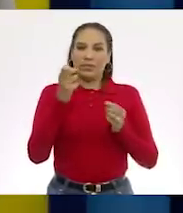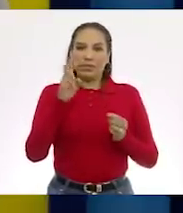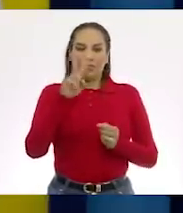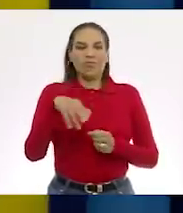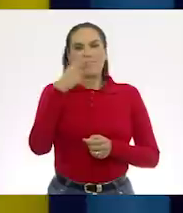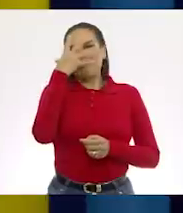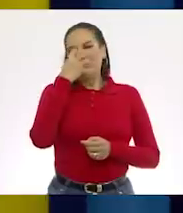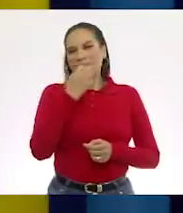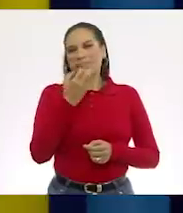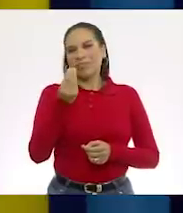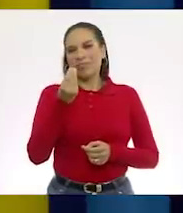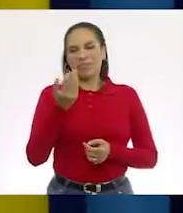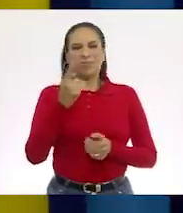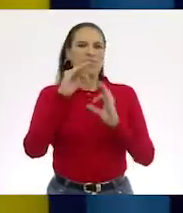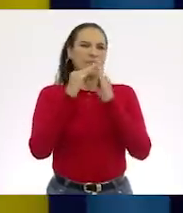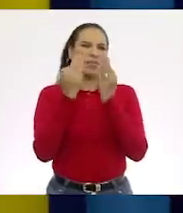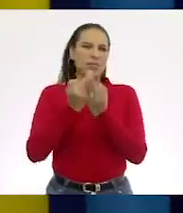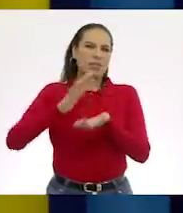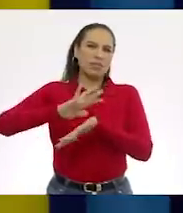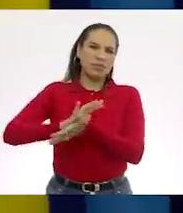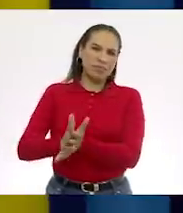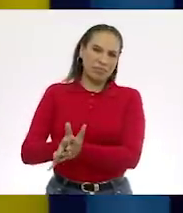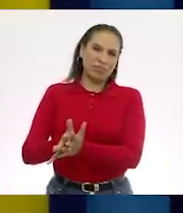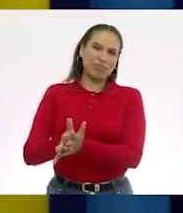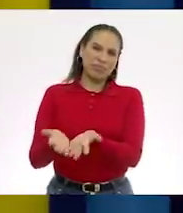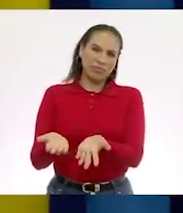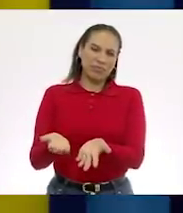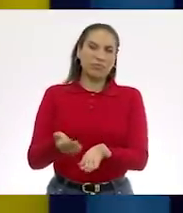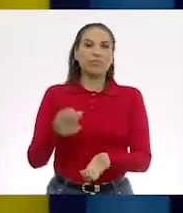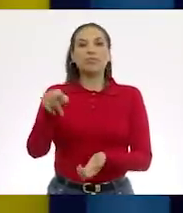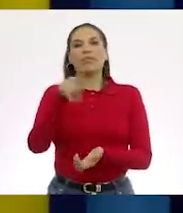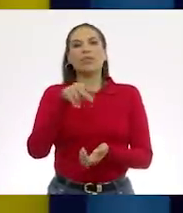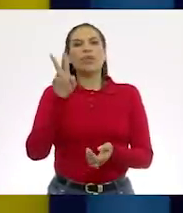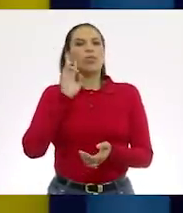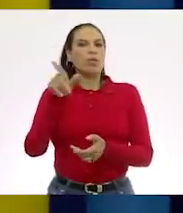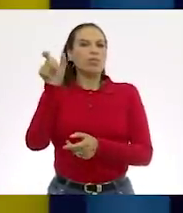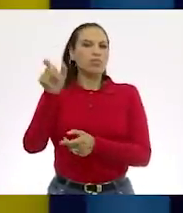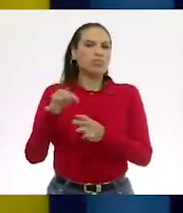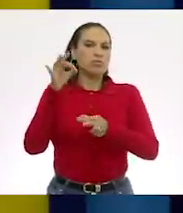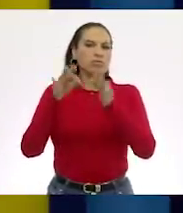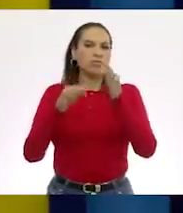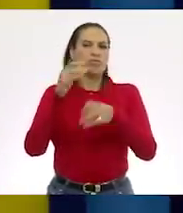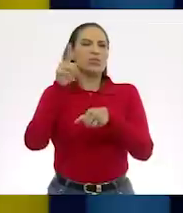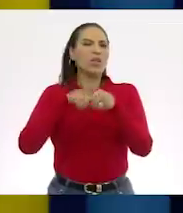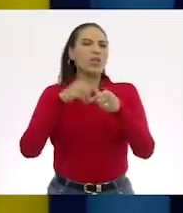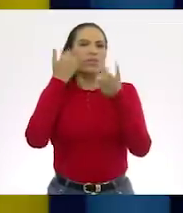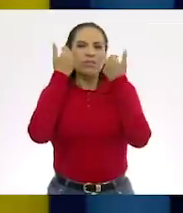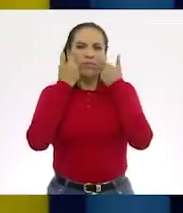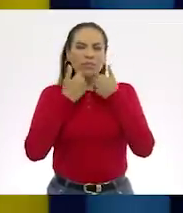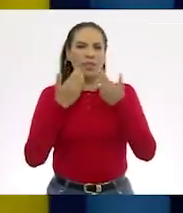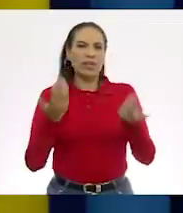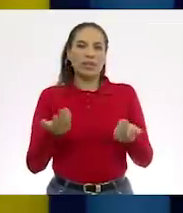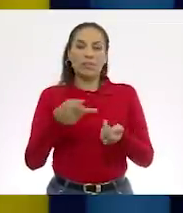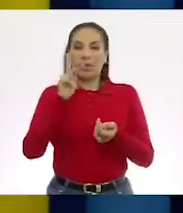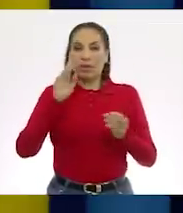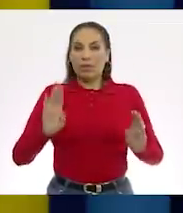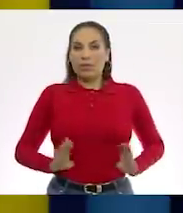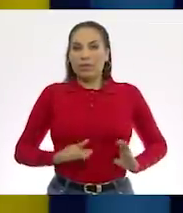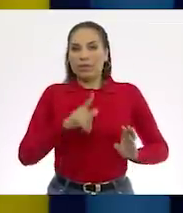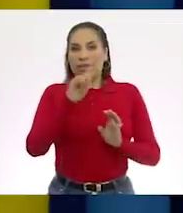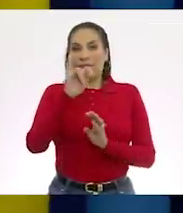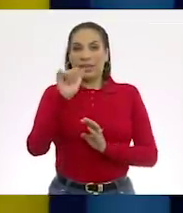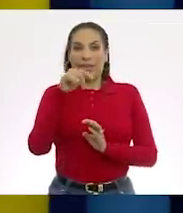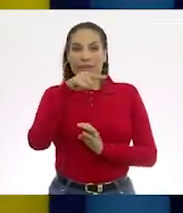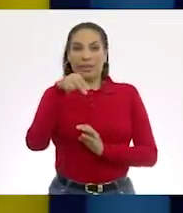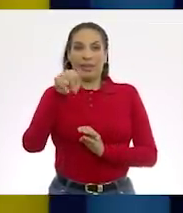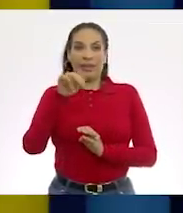muy triste. Es una forma de discriminación, ya que la están juzgando por su color de piel. Pero creo que la actitud de la tía de